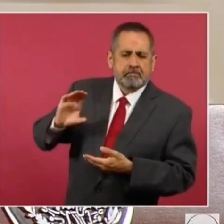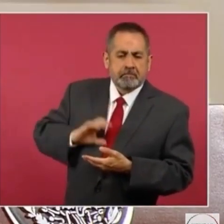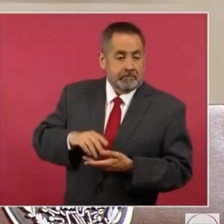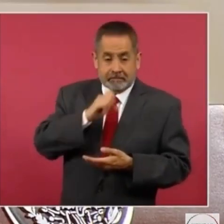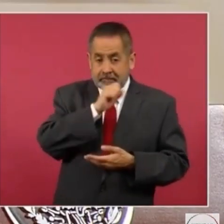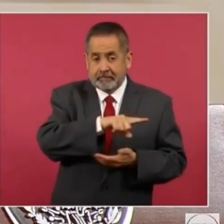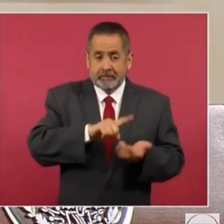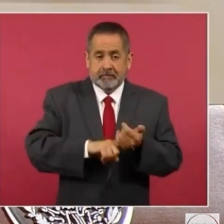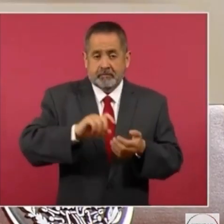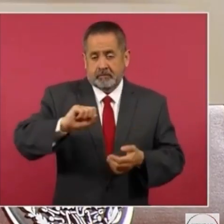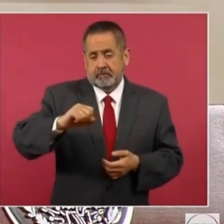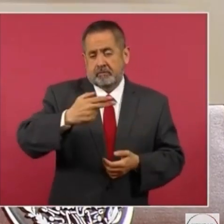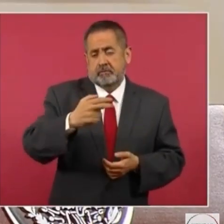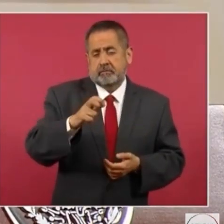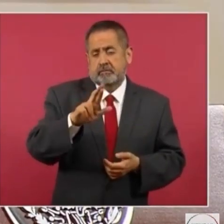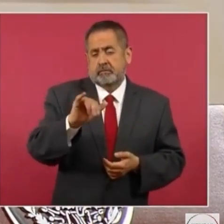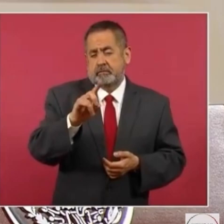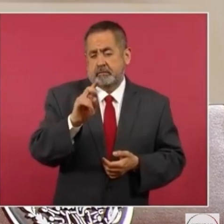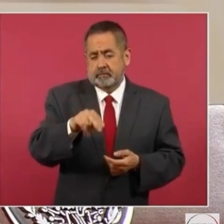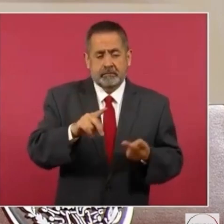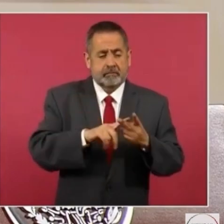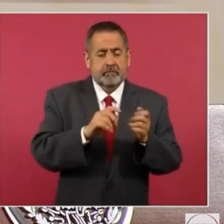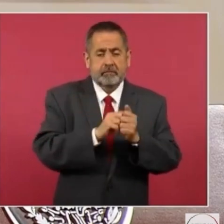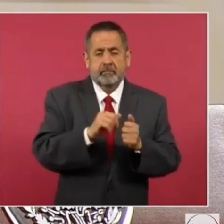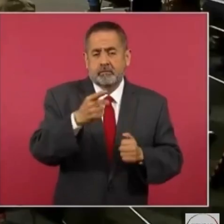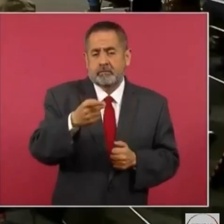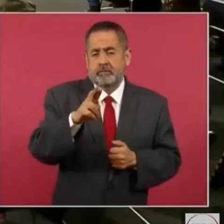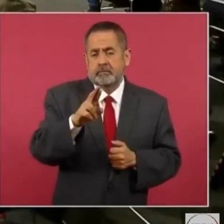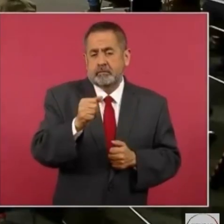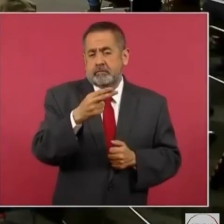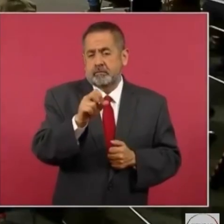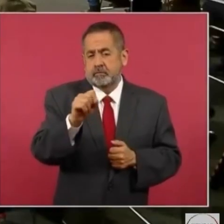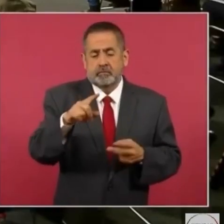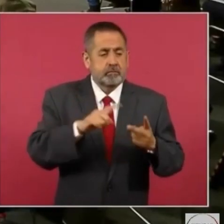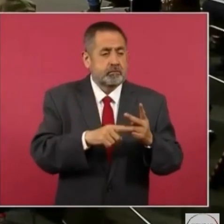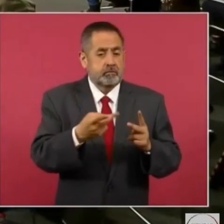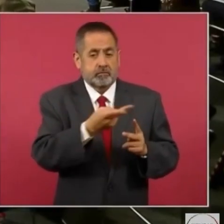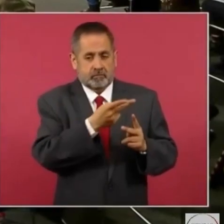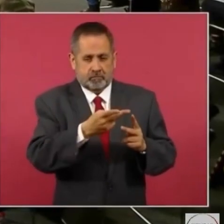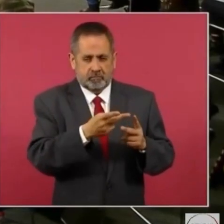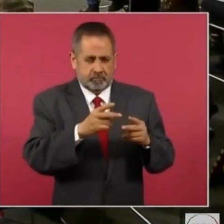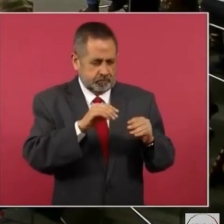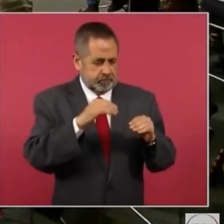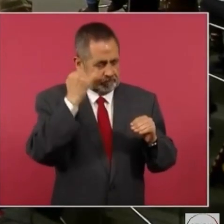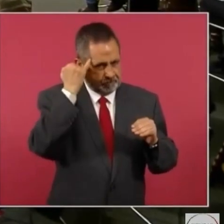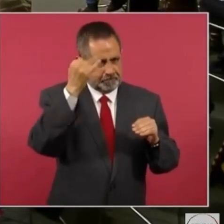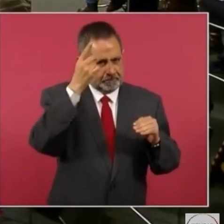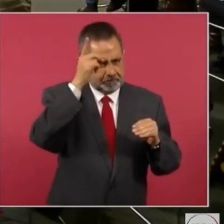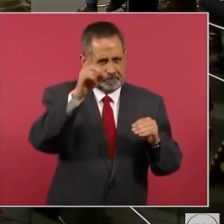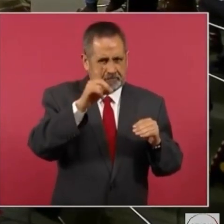Sheridan con Krause hacen una revista,